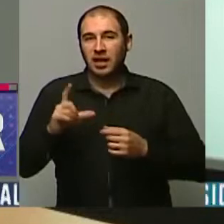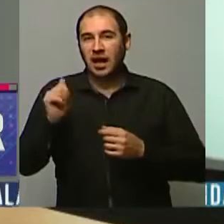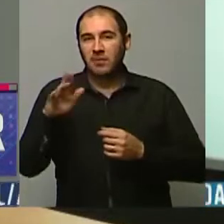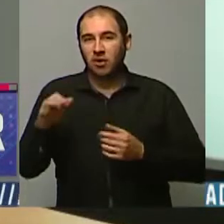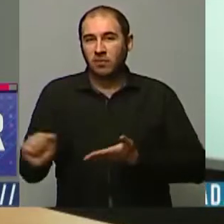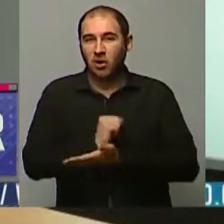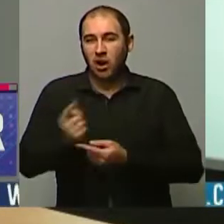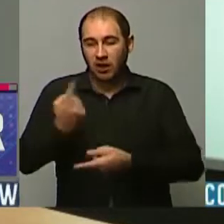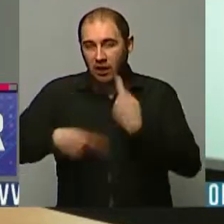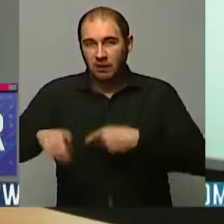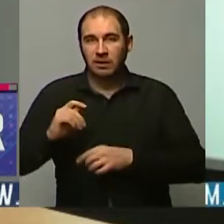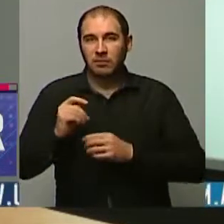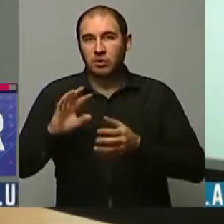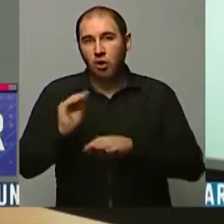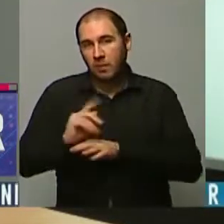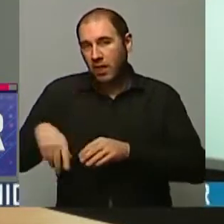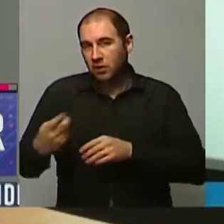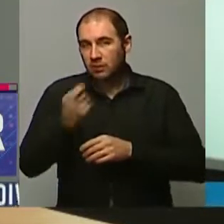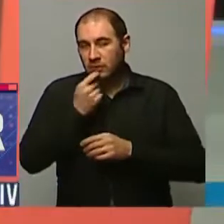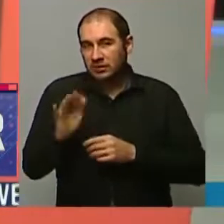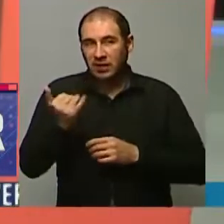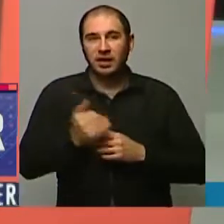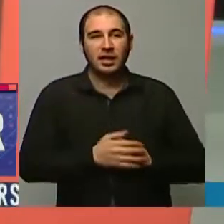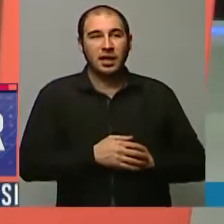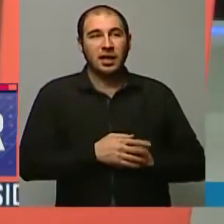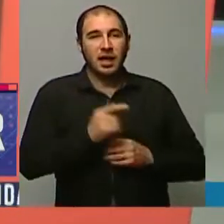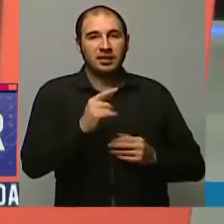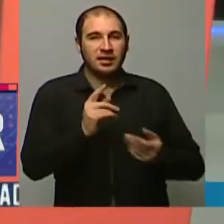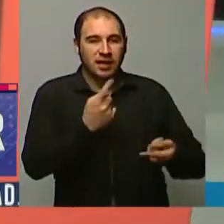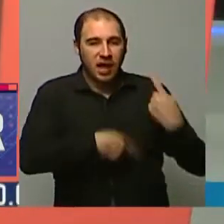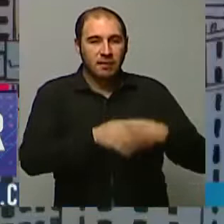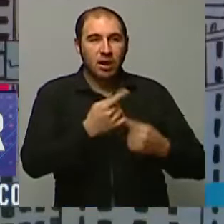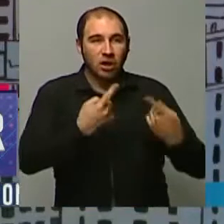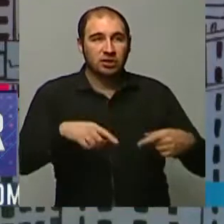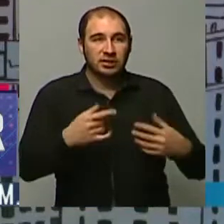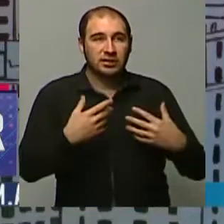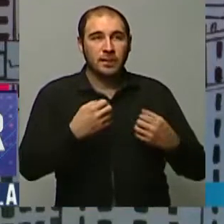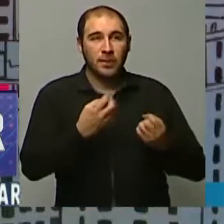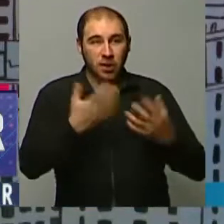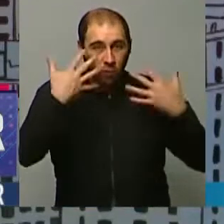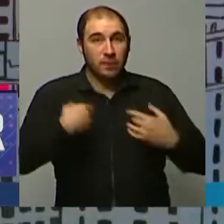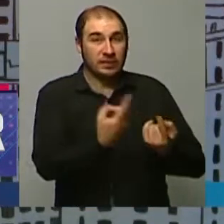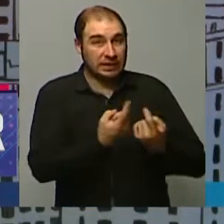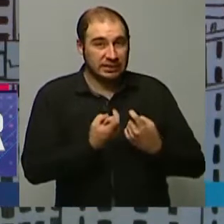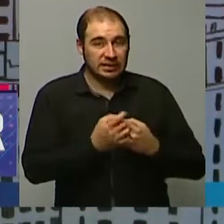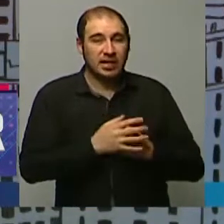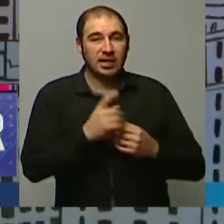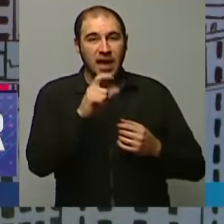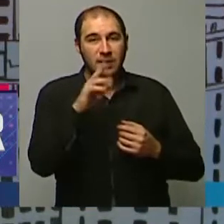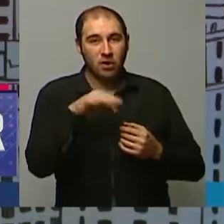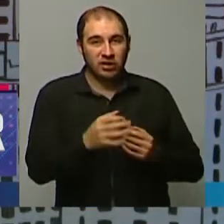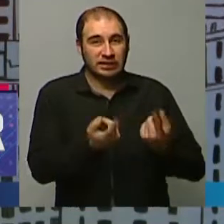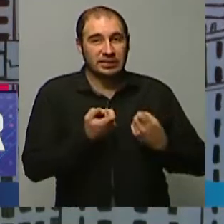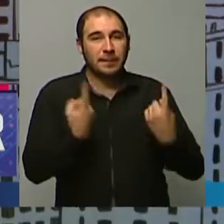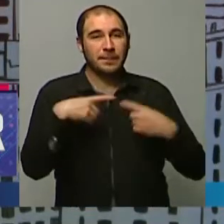carbono o reemplazarlos con otros alimentos que sean mucho más saludables. Es reemplazarlos por hidratos de carbono porque el cuerpo necesita hidratos de carbono,